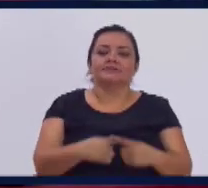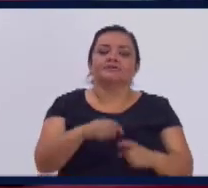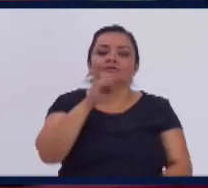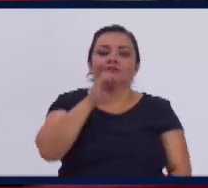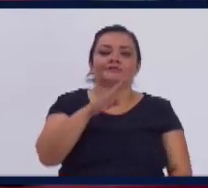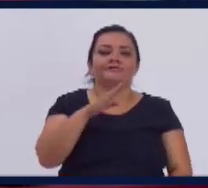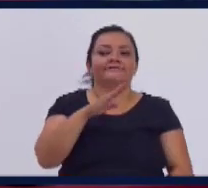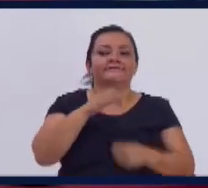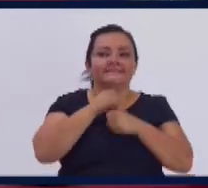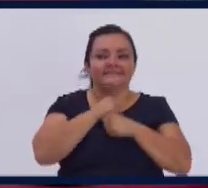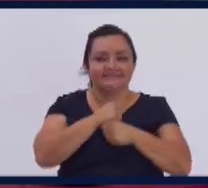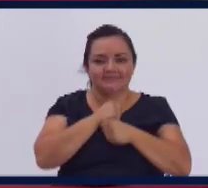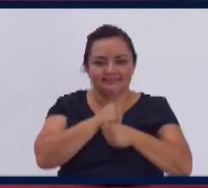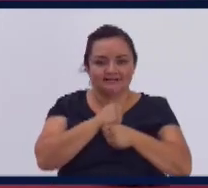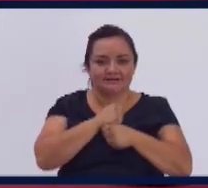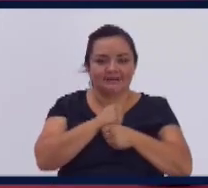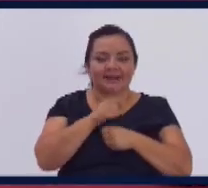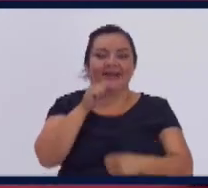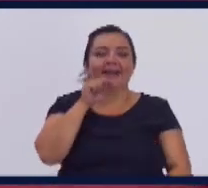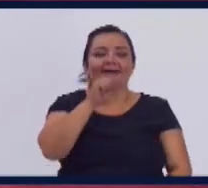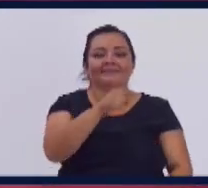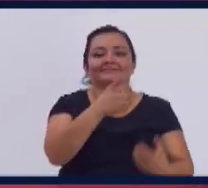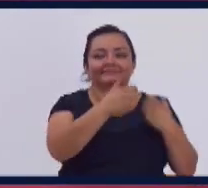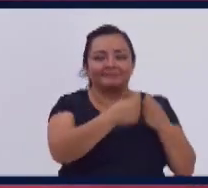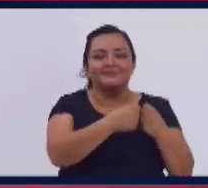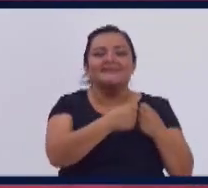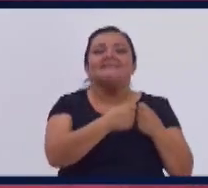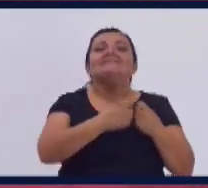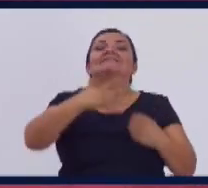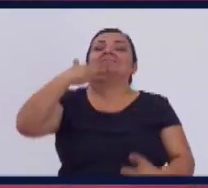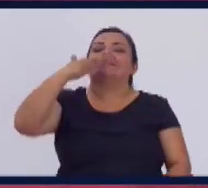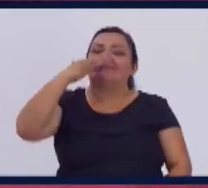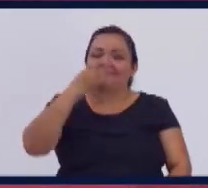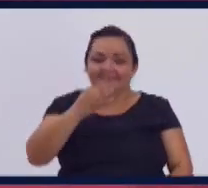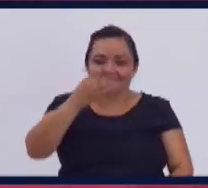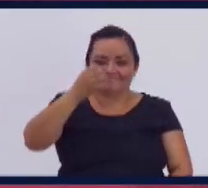puedo garantizar, ahí sí hay personas arrepentidas.